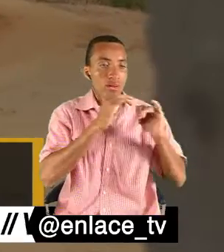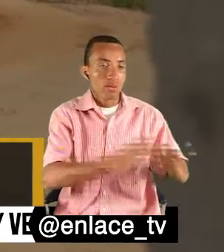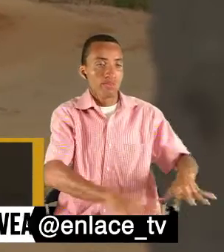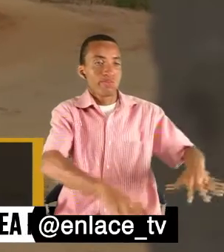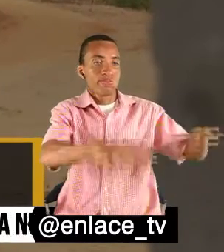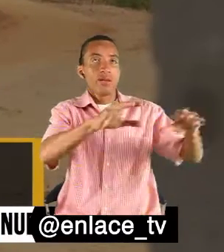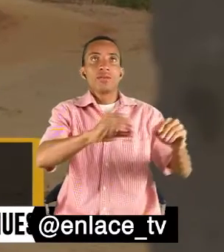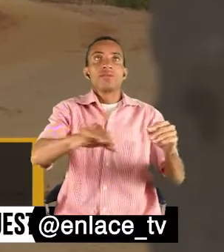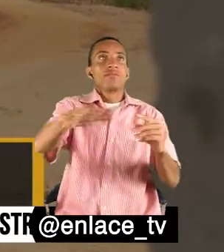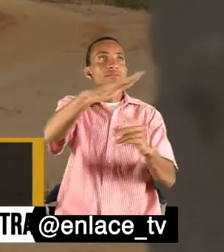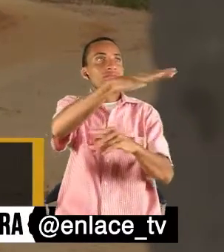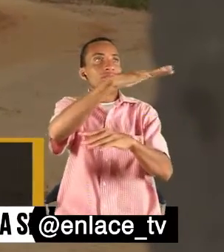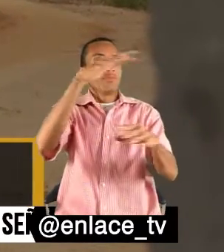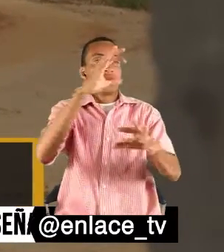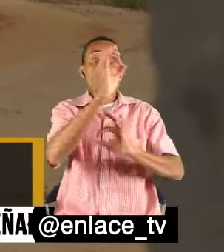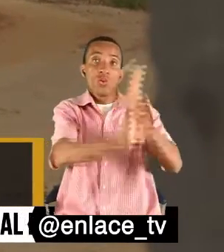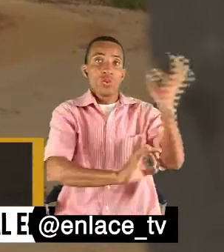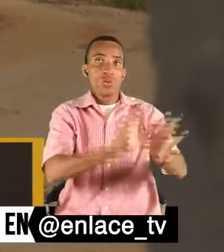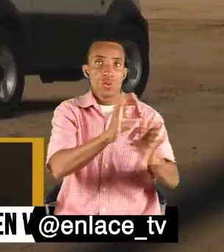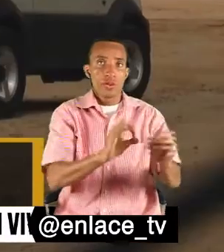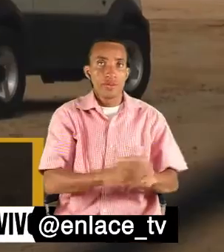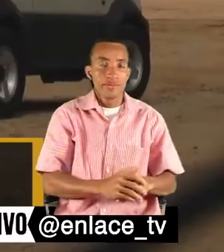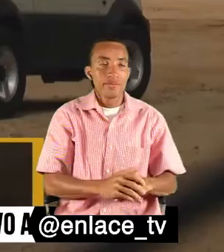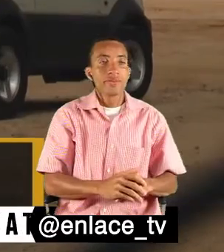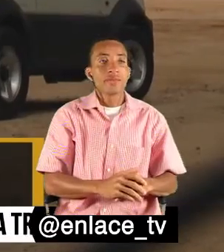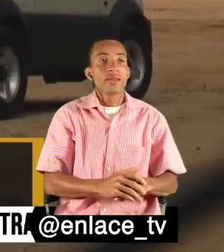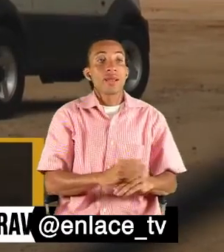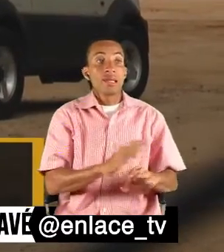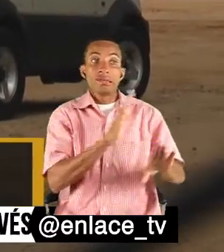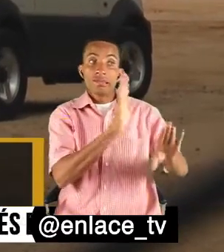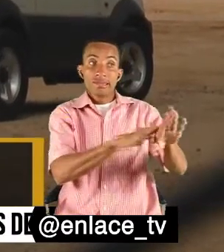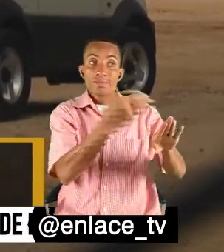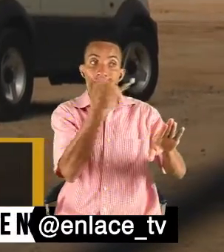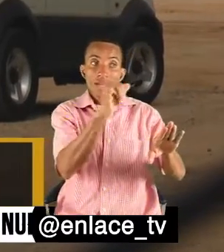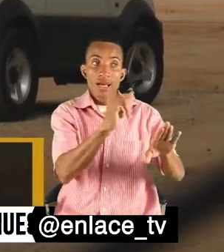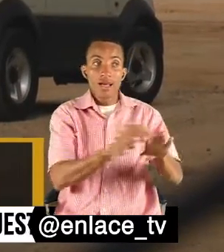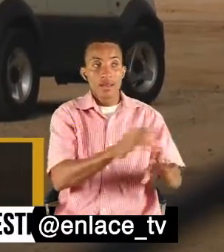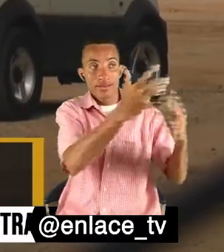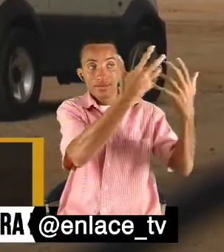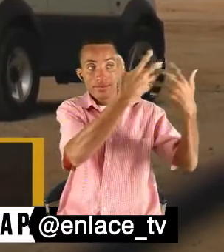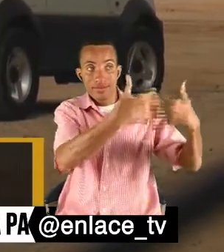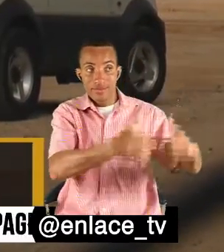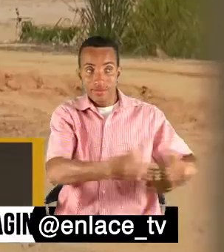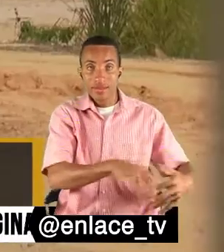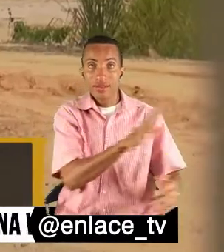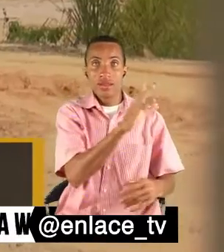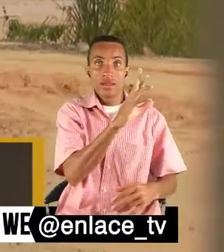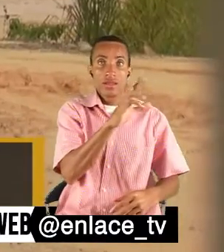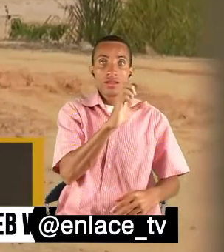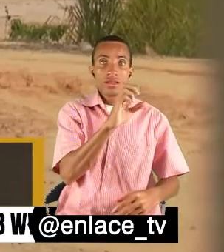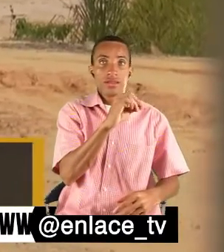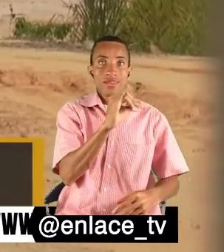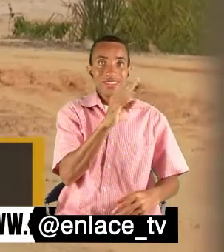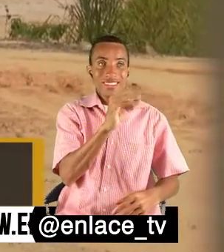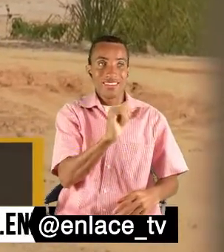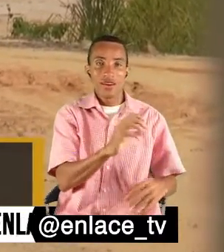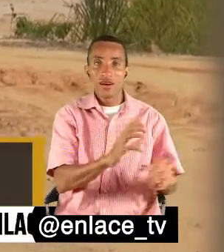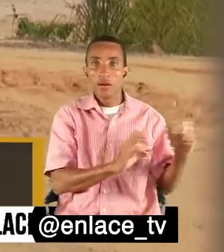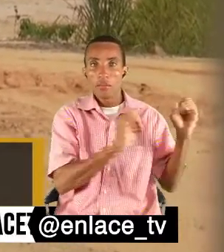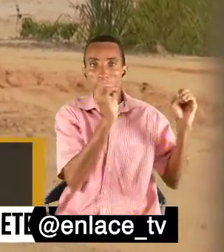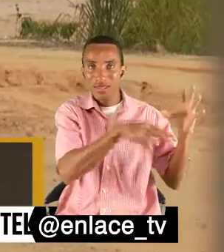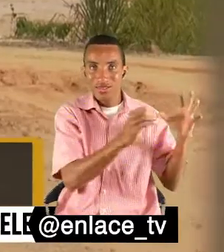ambiental. Rediva de todas maneras tiene 10 días una vez notificado para que pueda responder a los cargos frente a las obligaciones impartidas